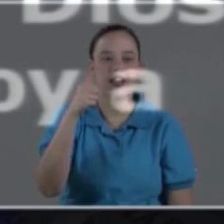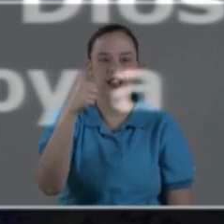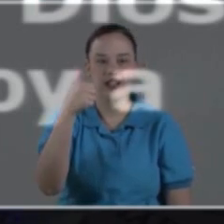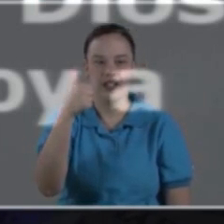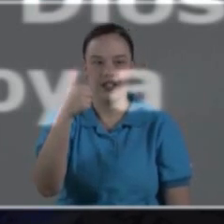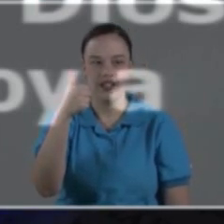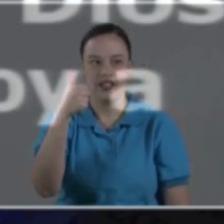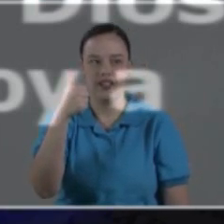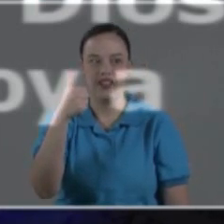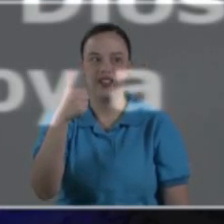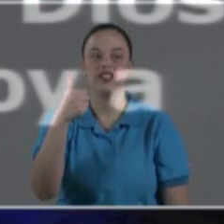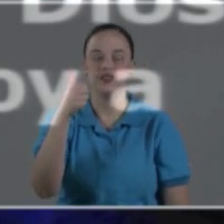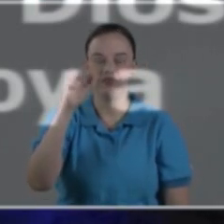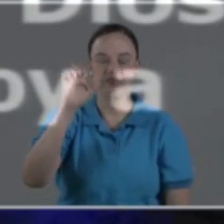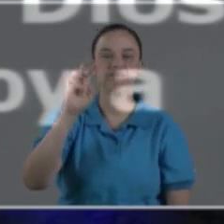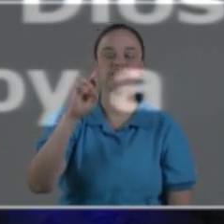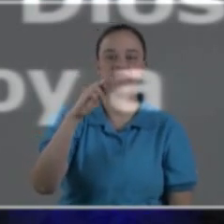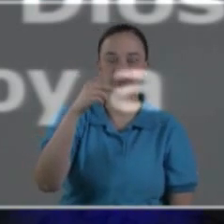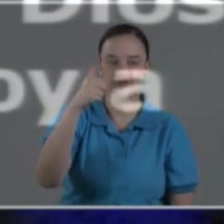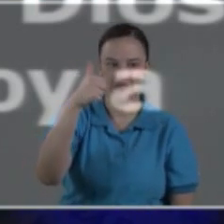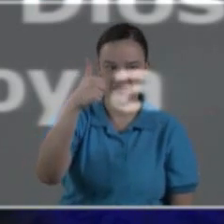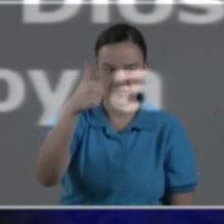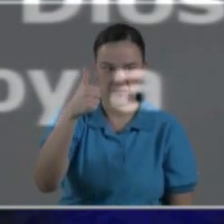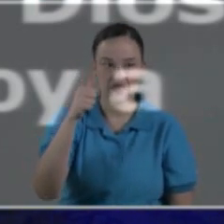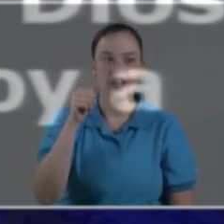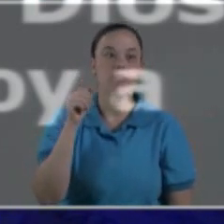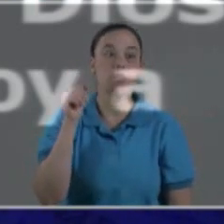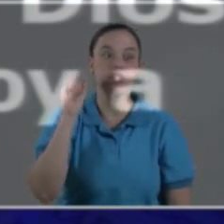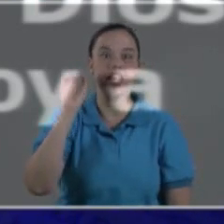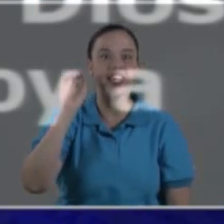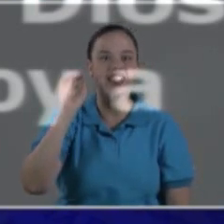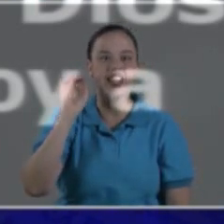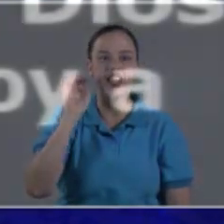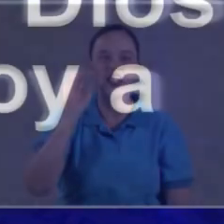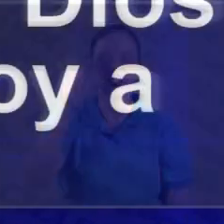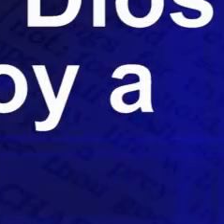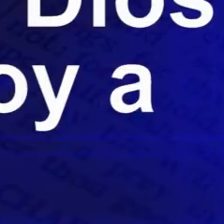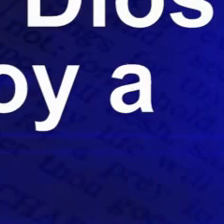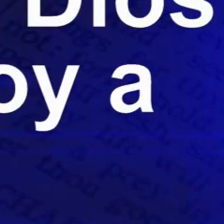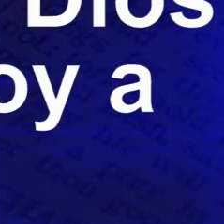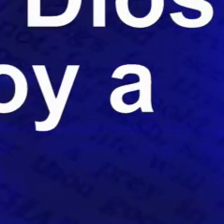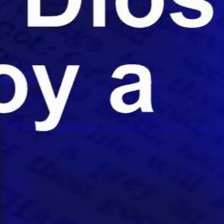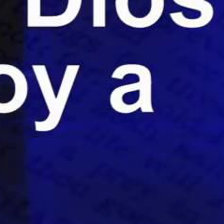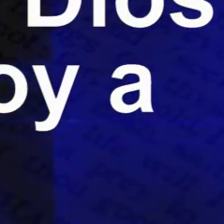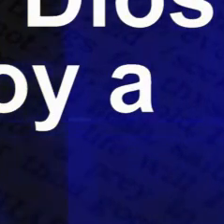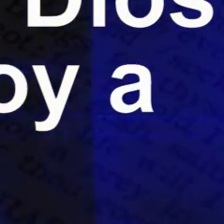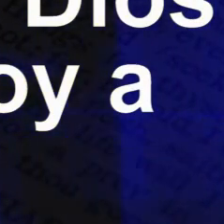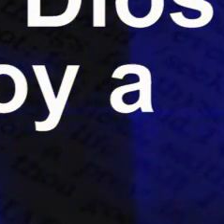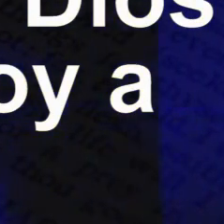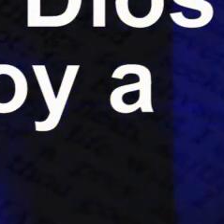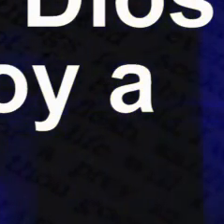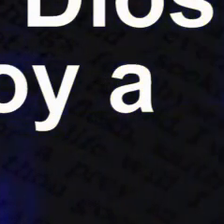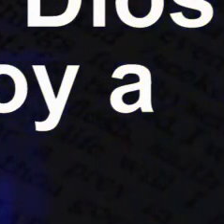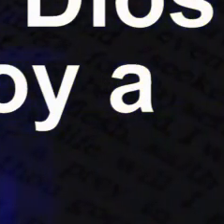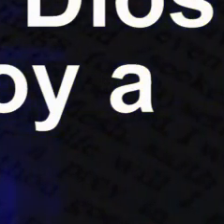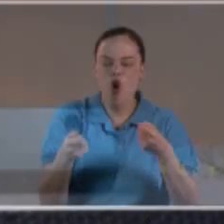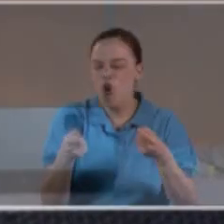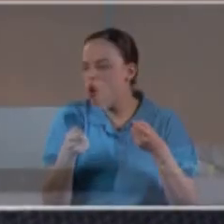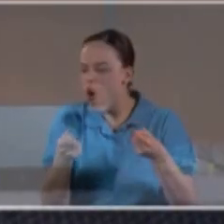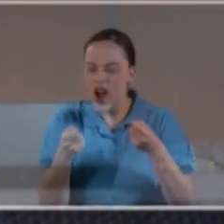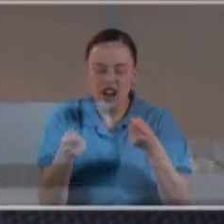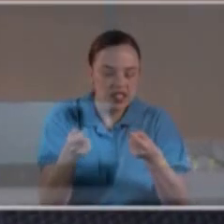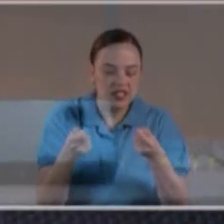claramente de que su pueblo lo llevan a su era y ahí lo trían es necesario